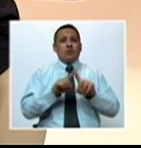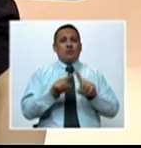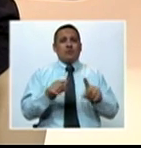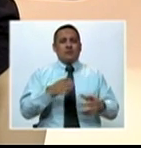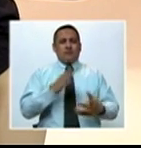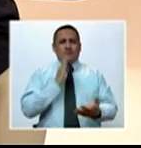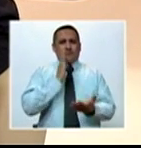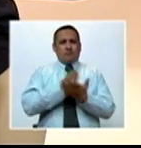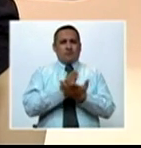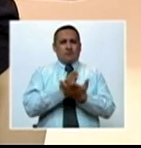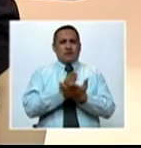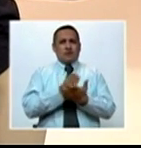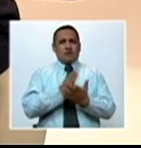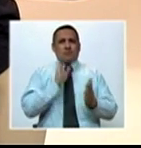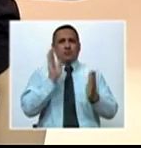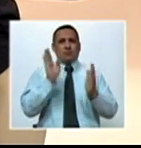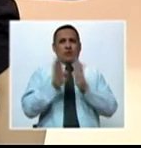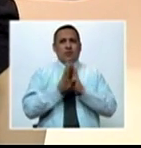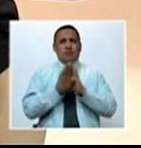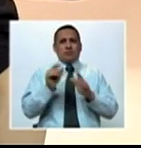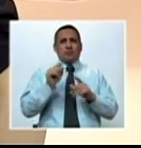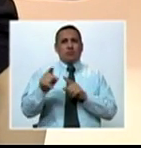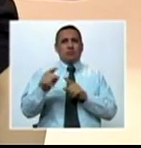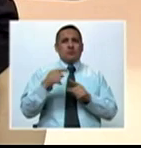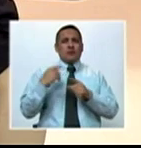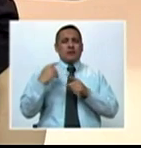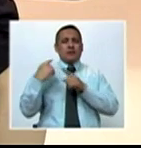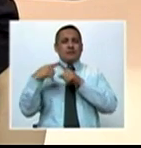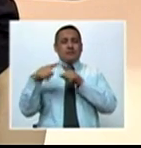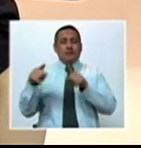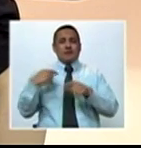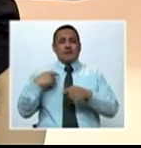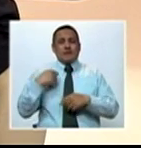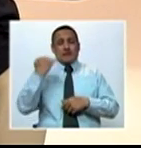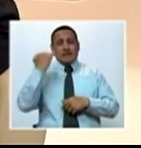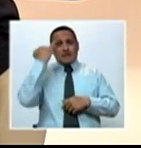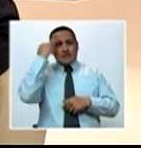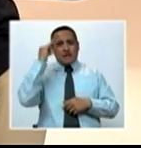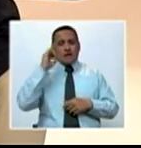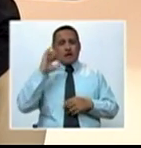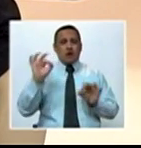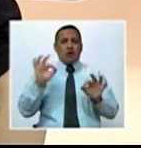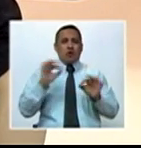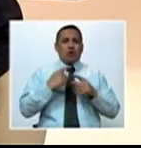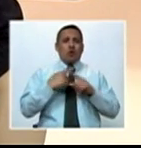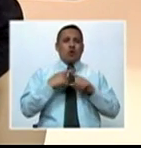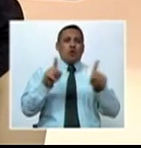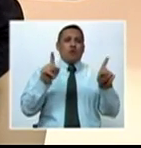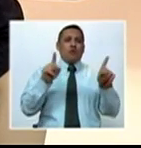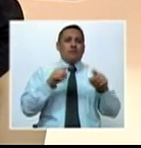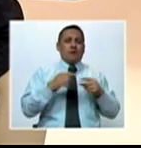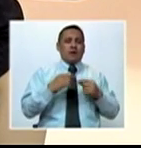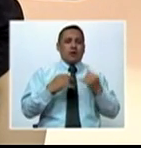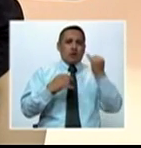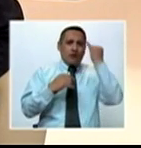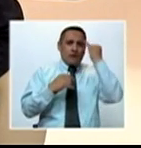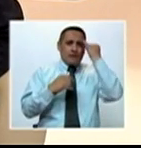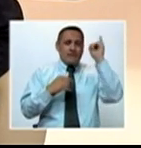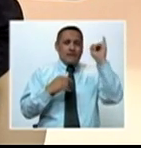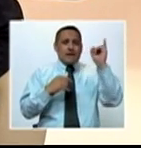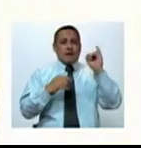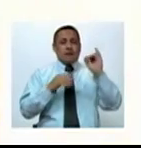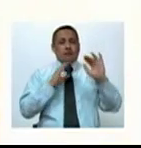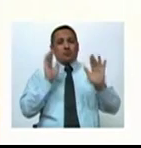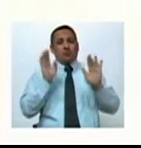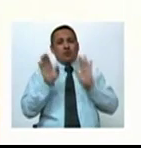drástica entre un concepto y otro, ¿no? Sí, pero normalmente es así,